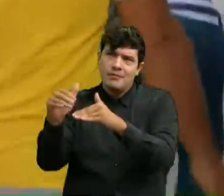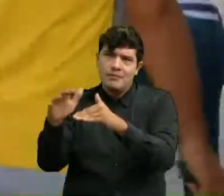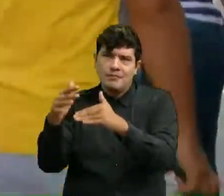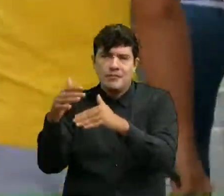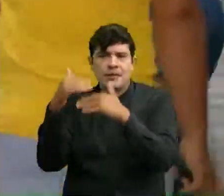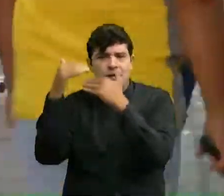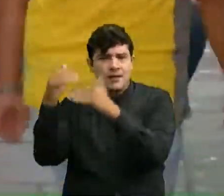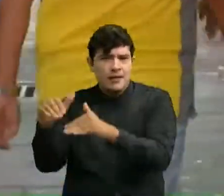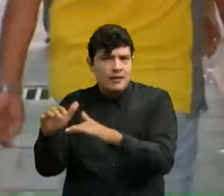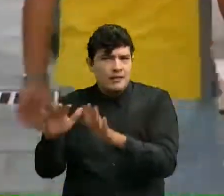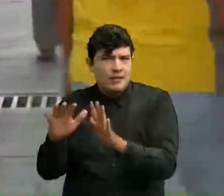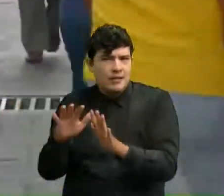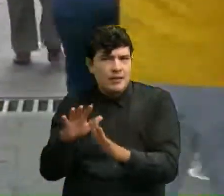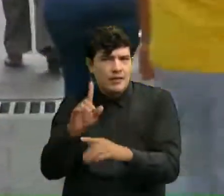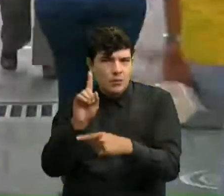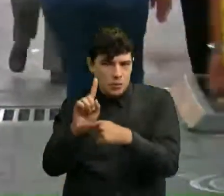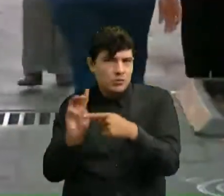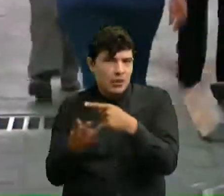casi,